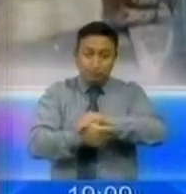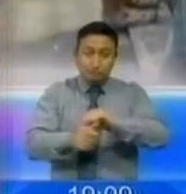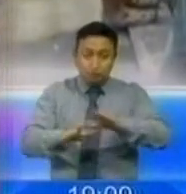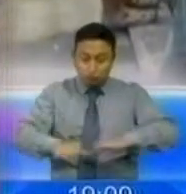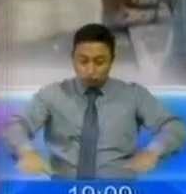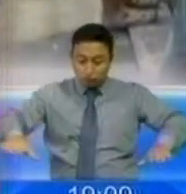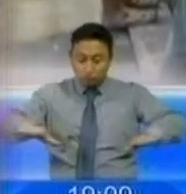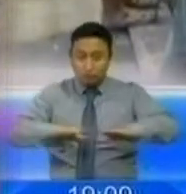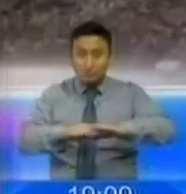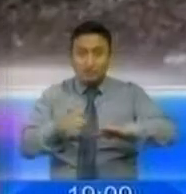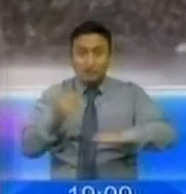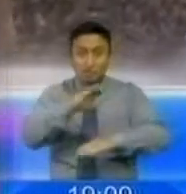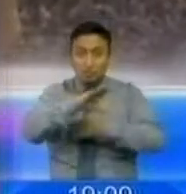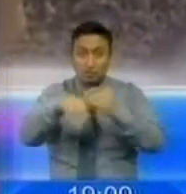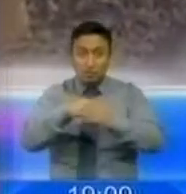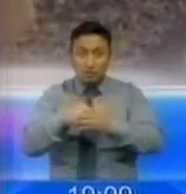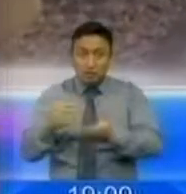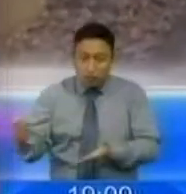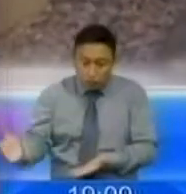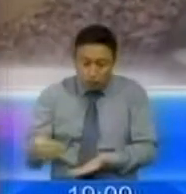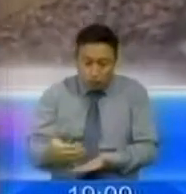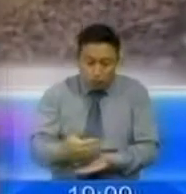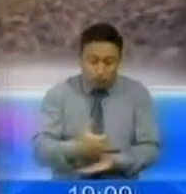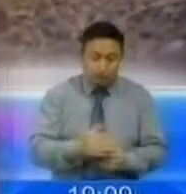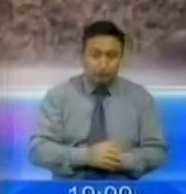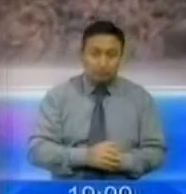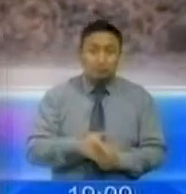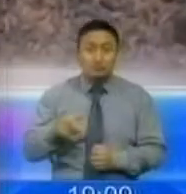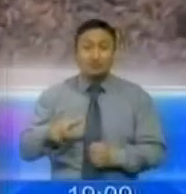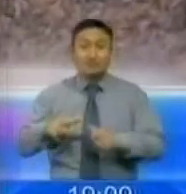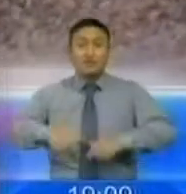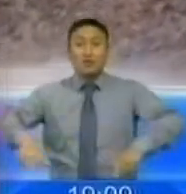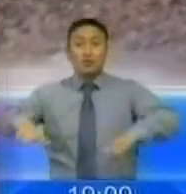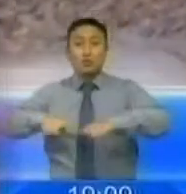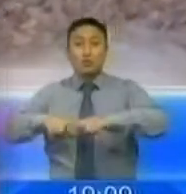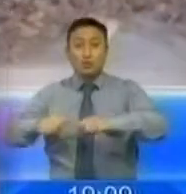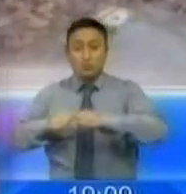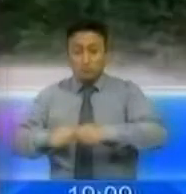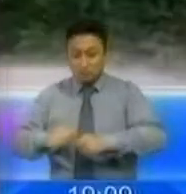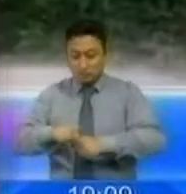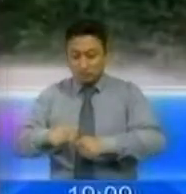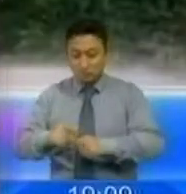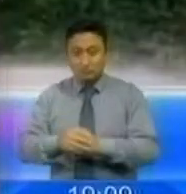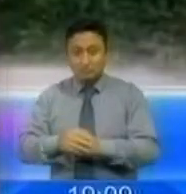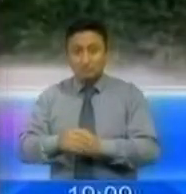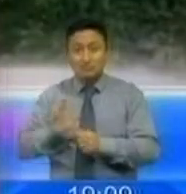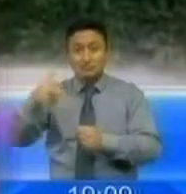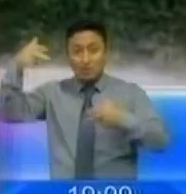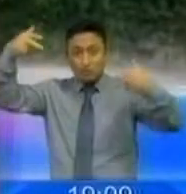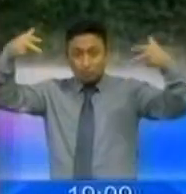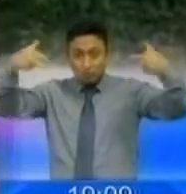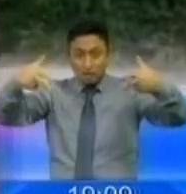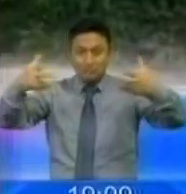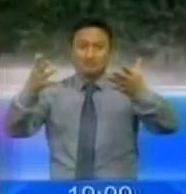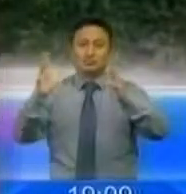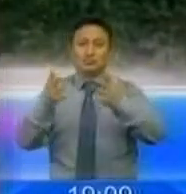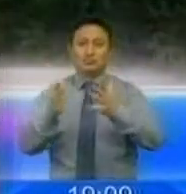un solo golpe y además que el sitio donde permanecían no cuenta con cámaras de